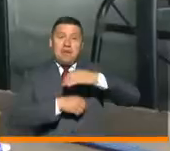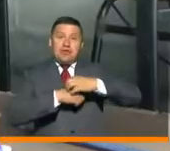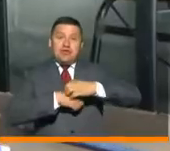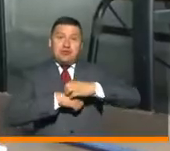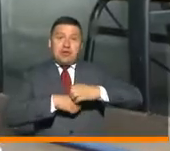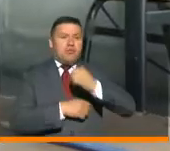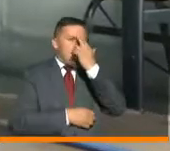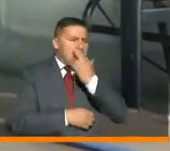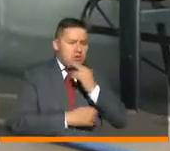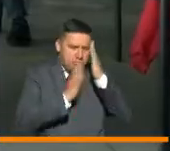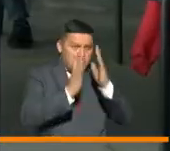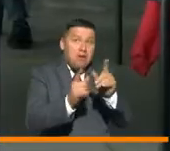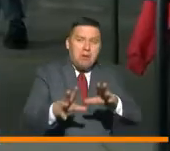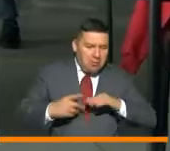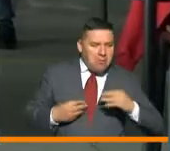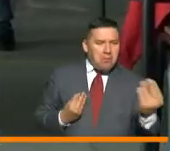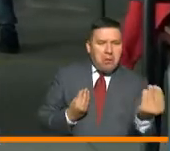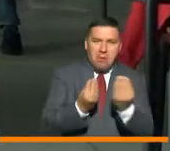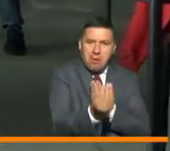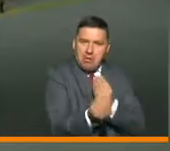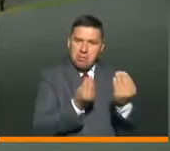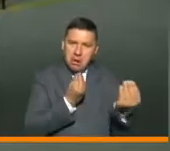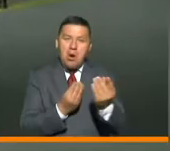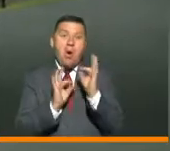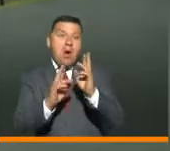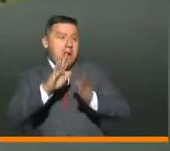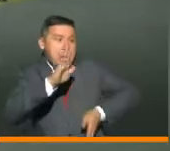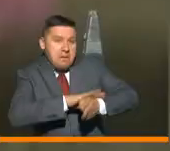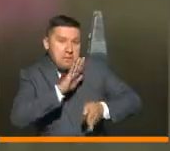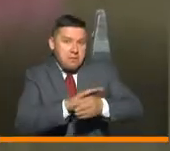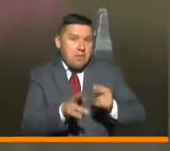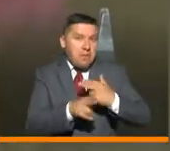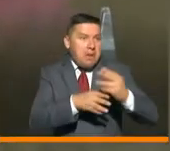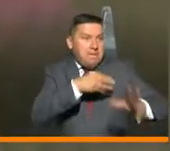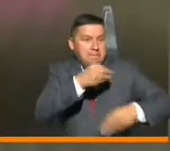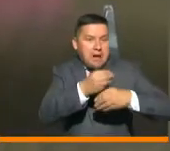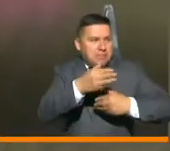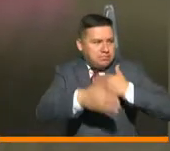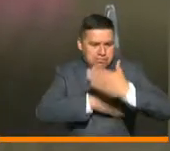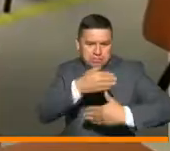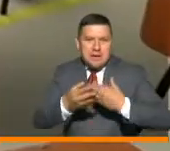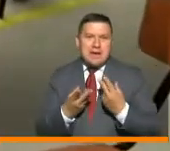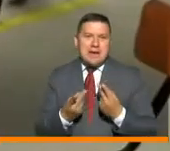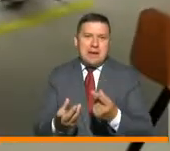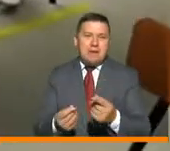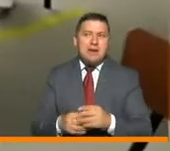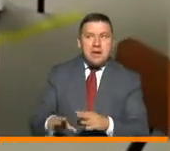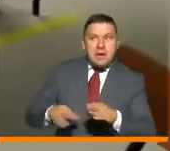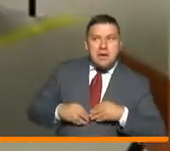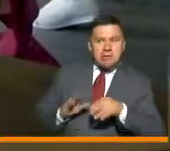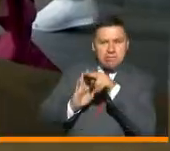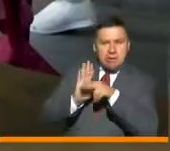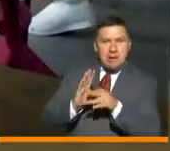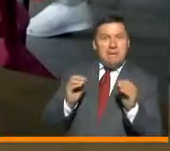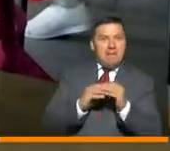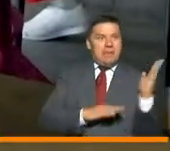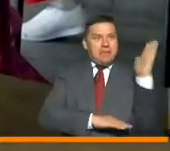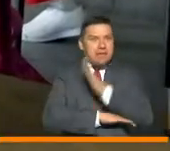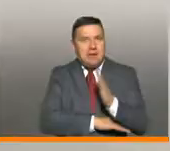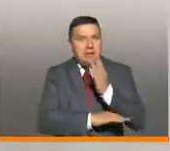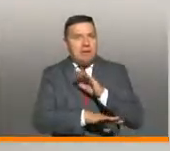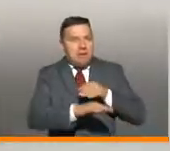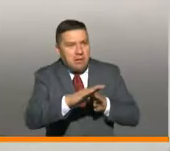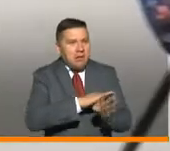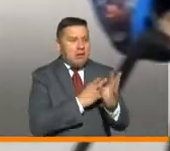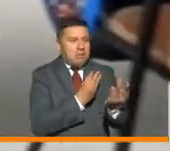está comprometido con la alternancia y se espera que continúe con su pronta implementación y avance rápidamente para así llegar cada día a más